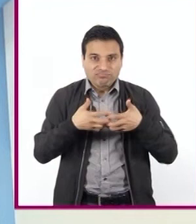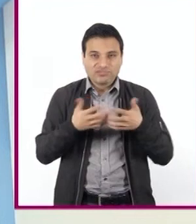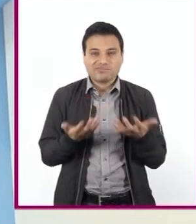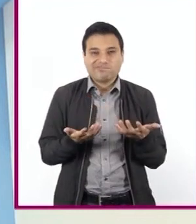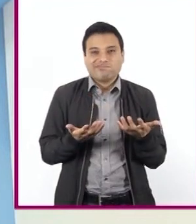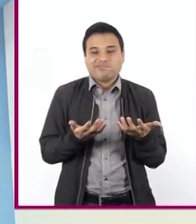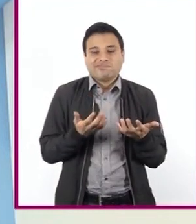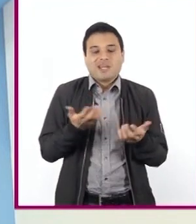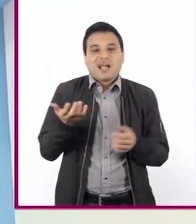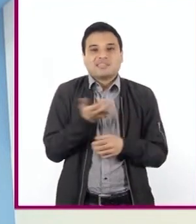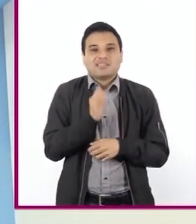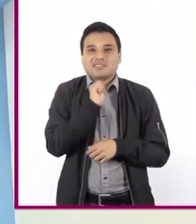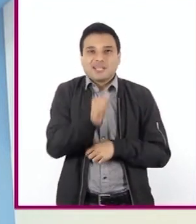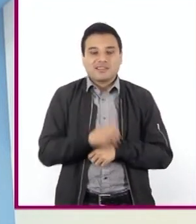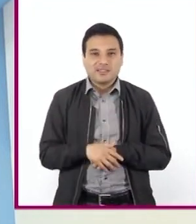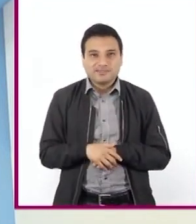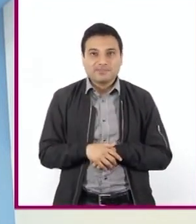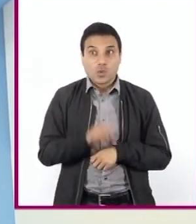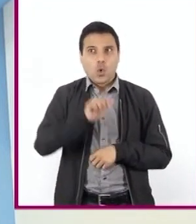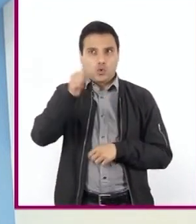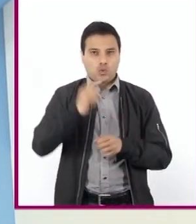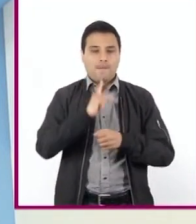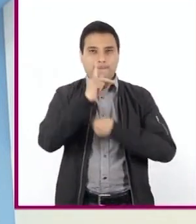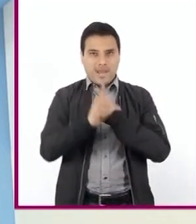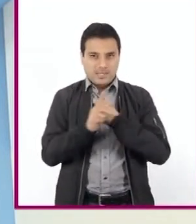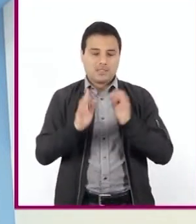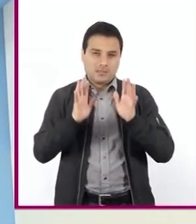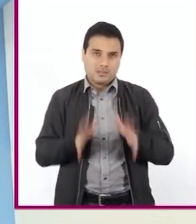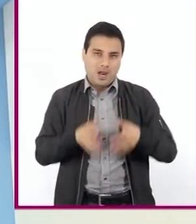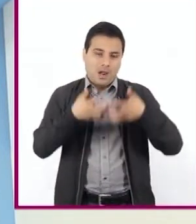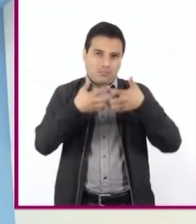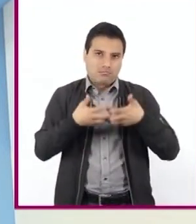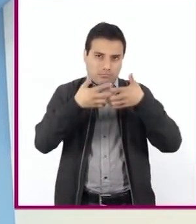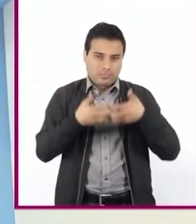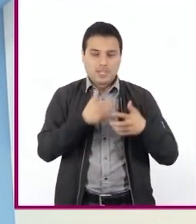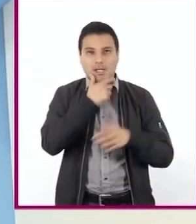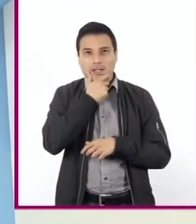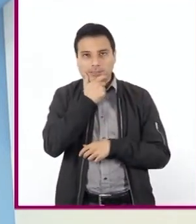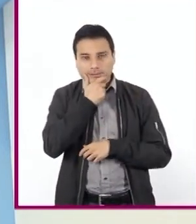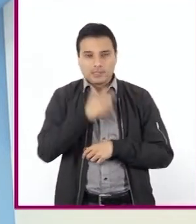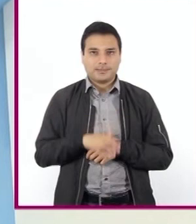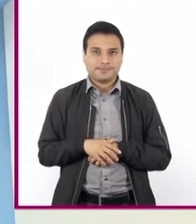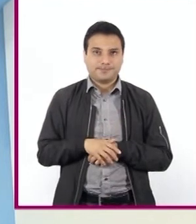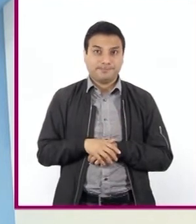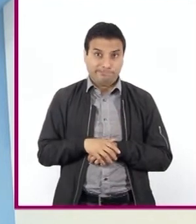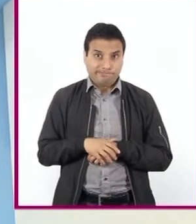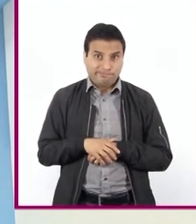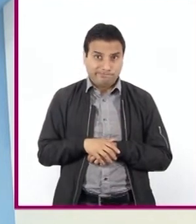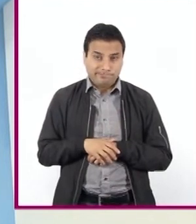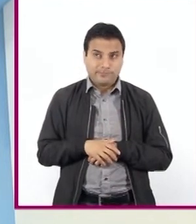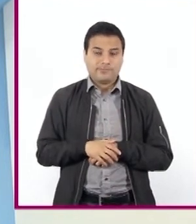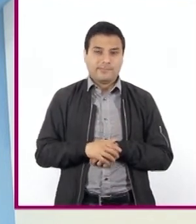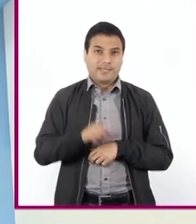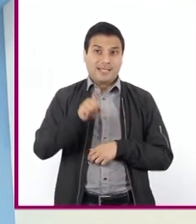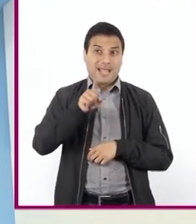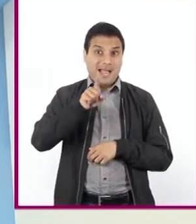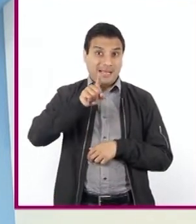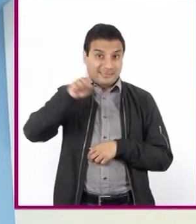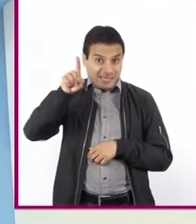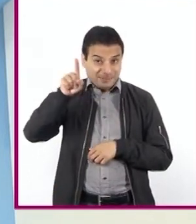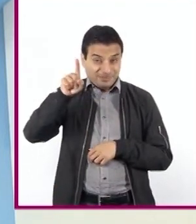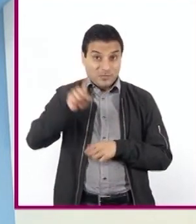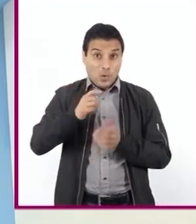en comparación con otros países como Inglaterra, en donde la llegada de estos metales